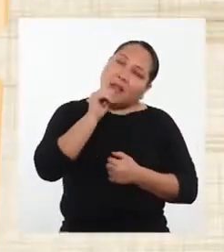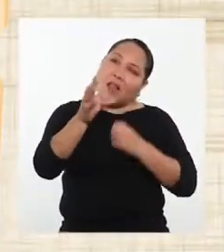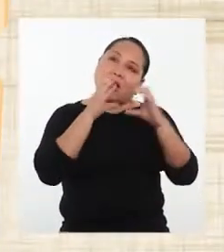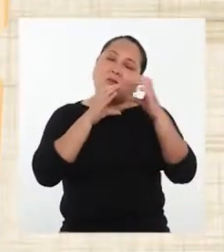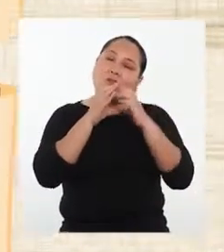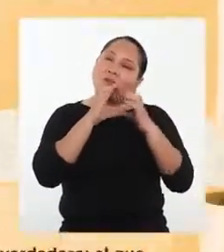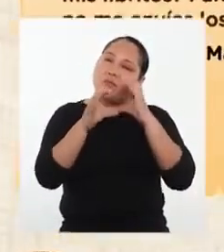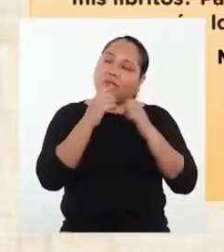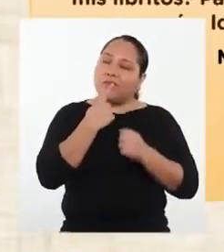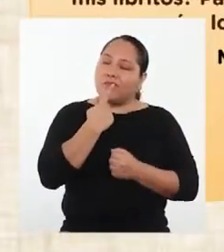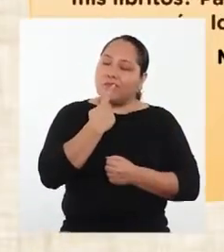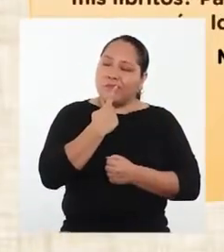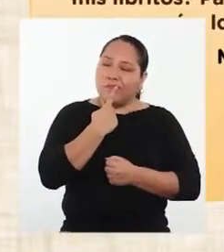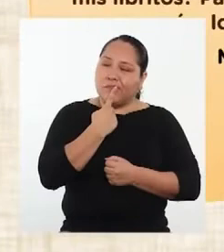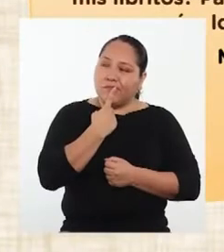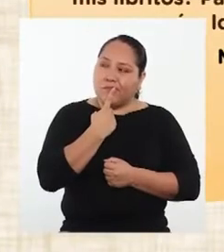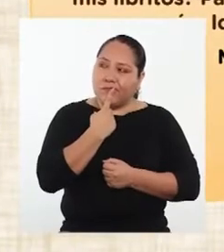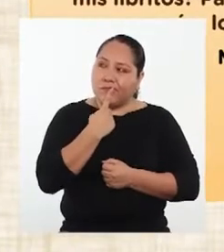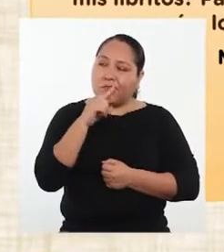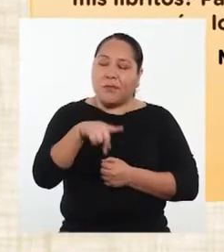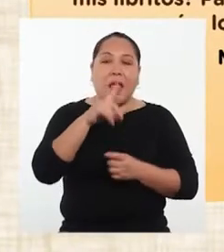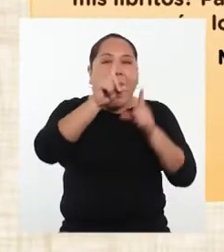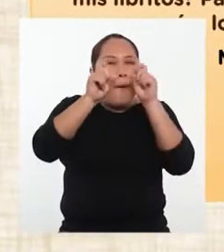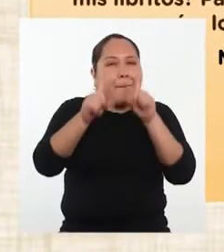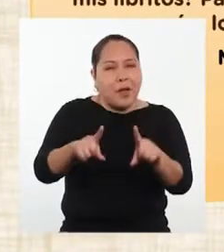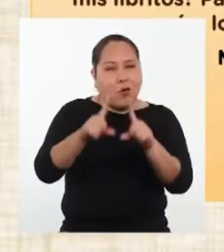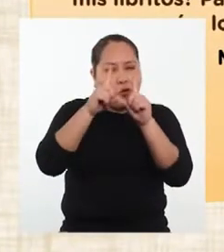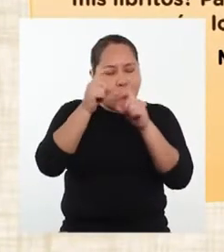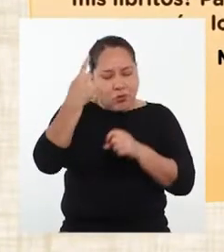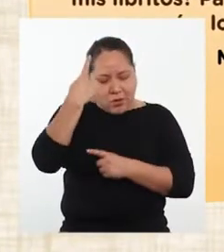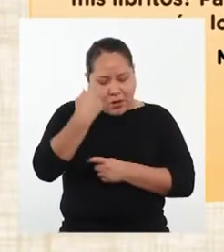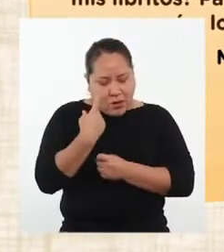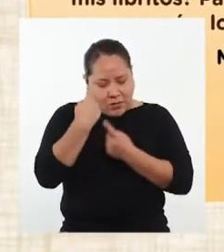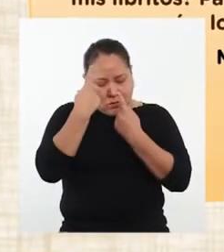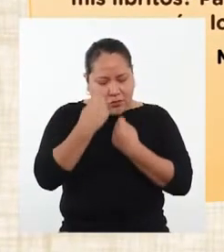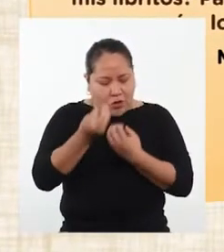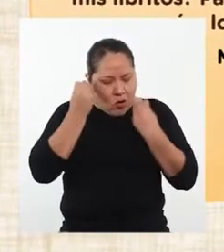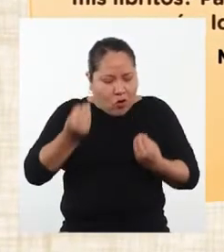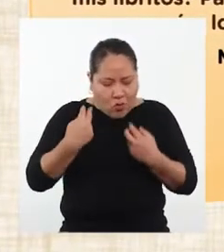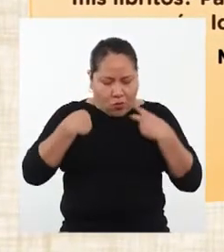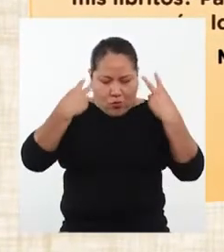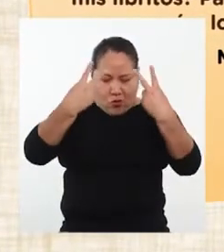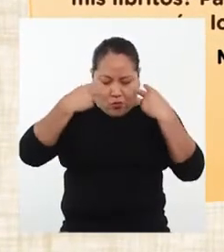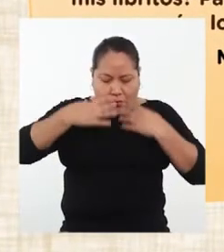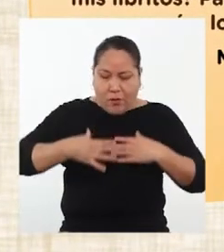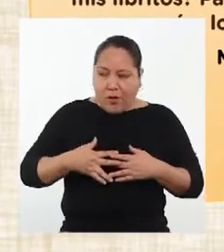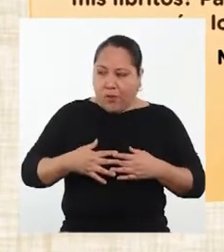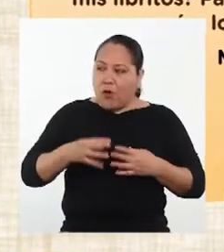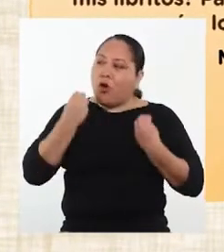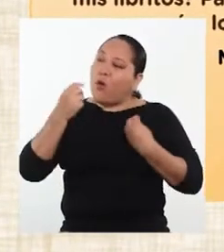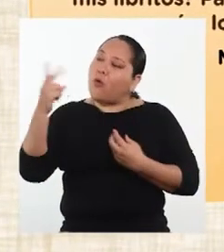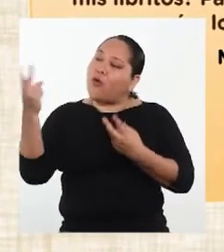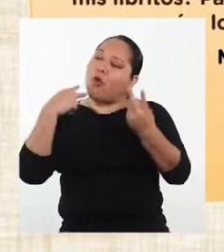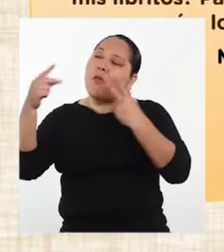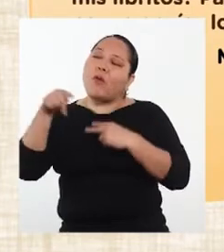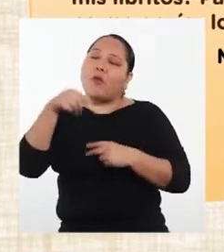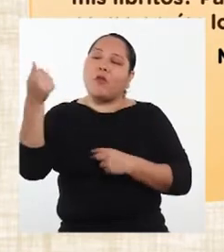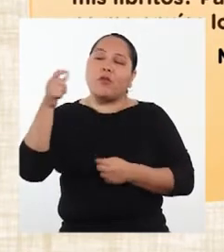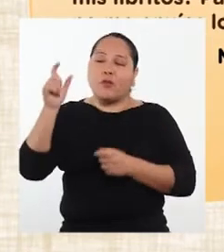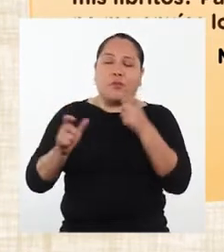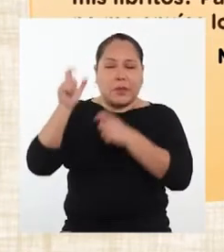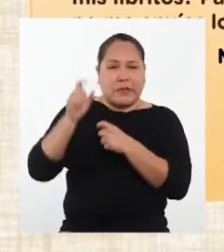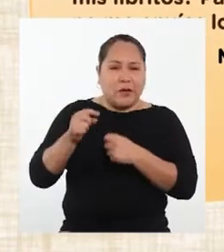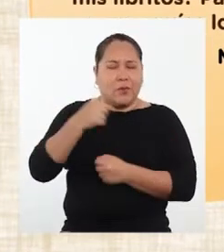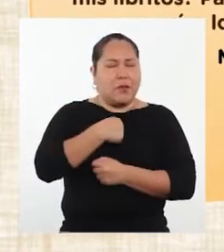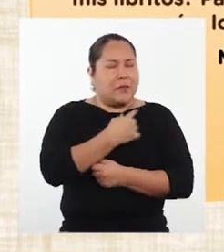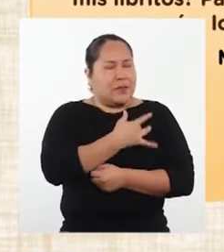que vimos con Schiller, diría que hay que preguntarnos nos ven los demás y